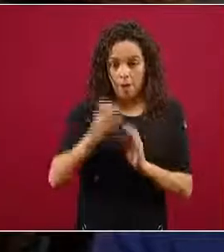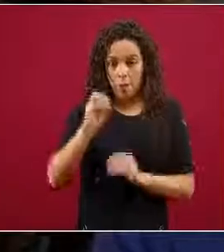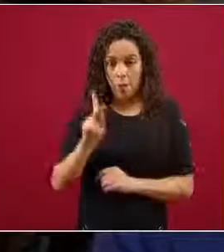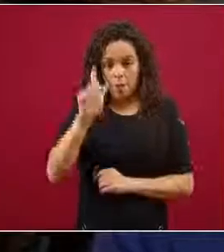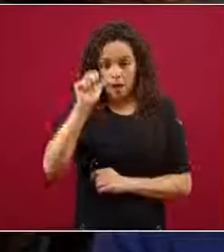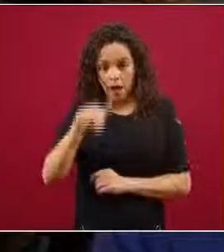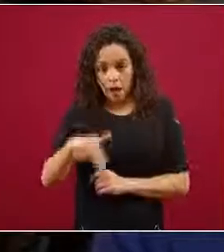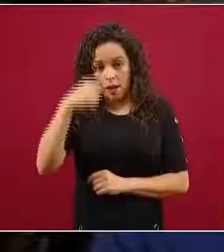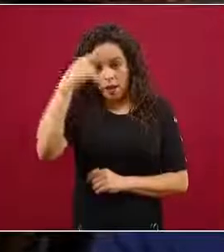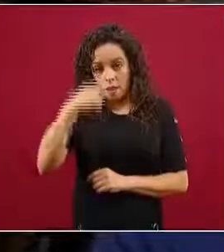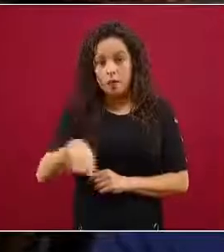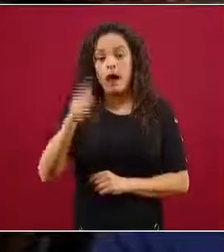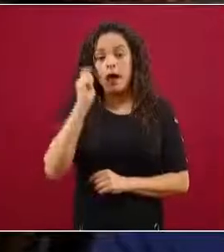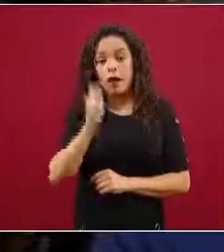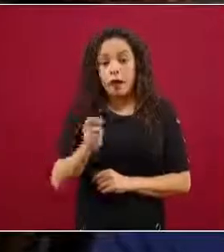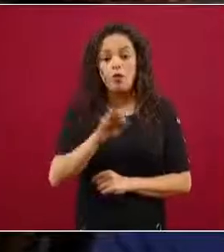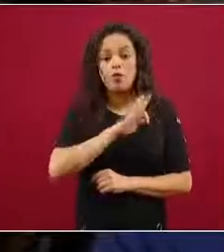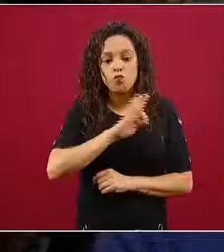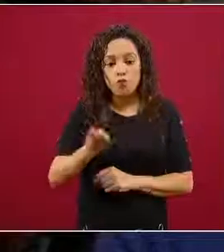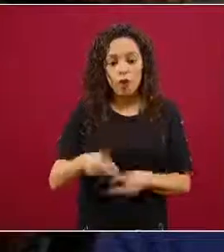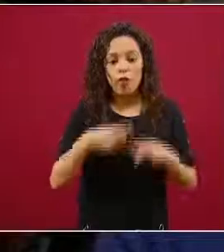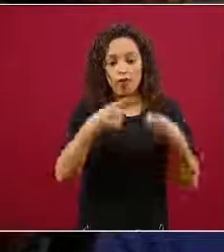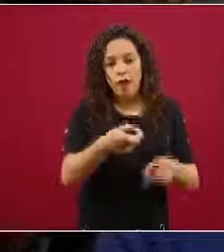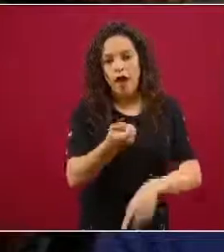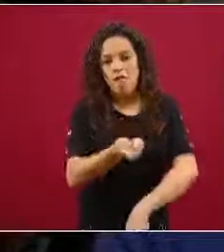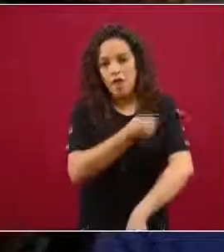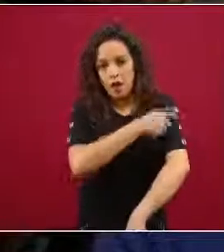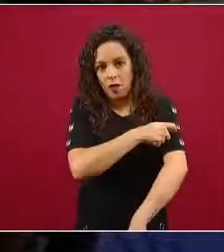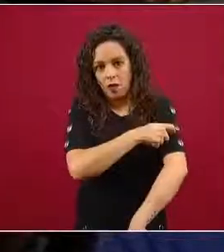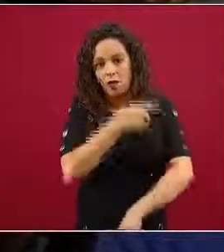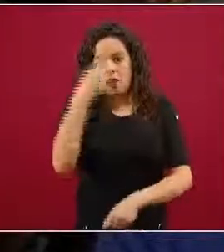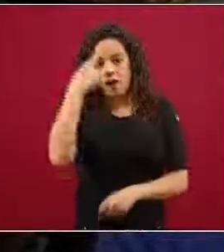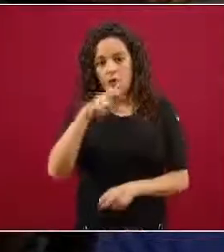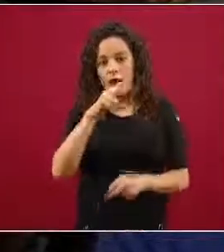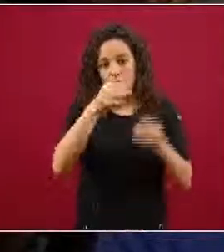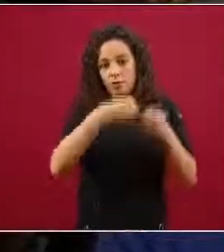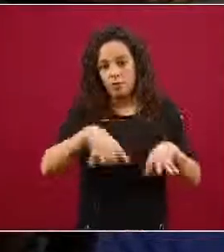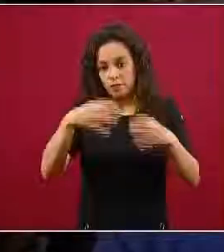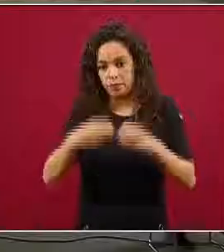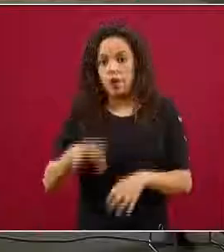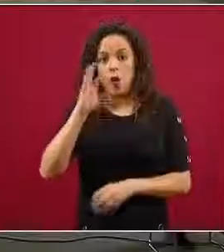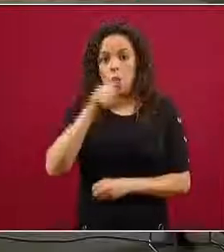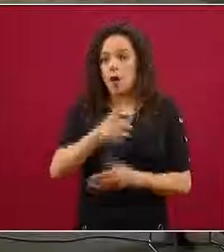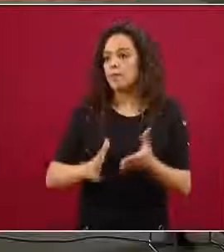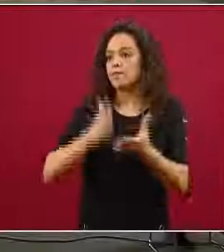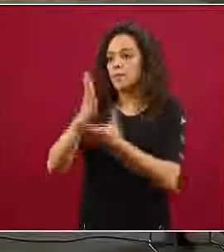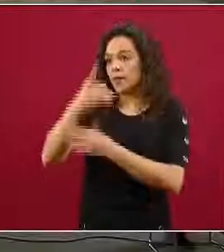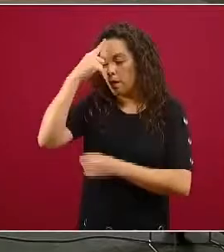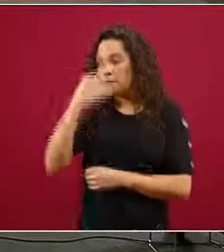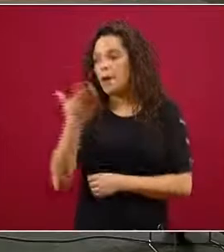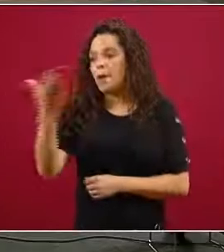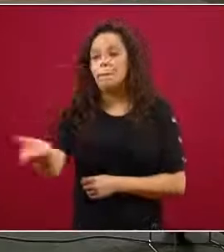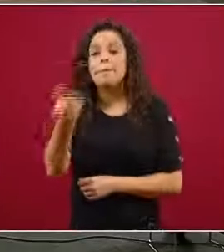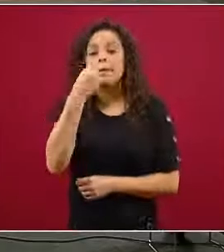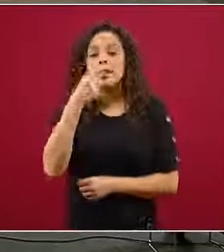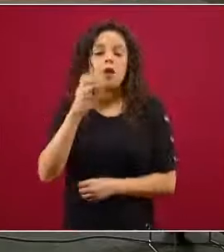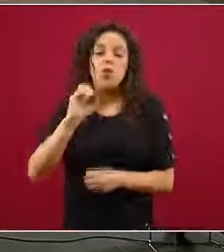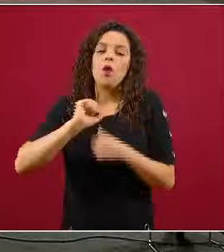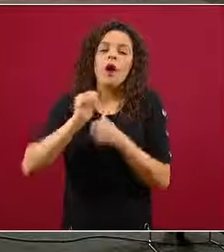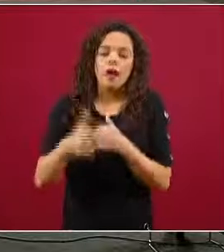sería prudente que sí se puedan, digamos, acercar por sus medicinas o algo así. Gracias. Doctora Carda, por